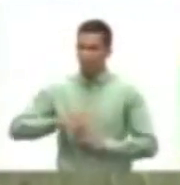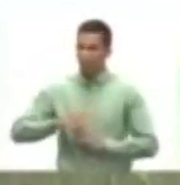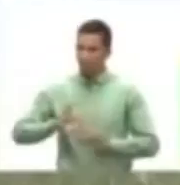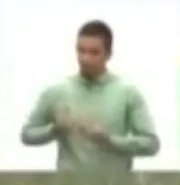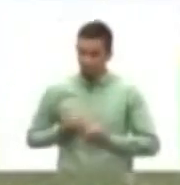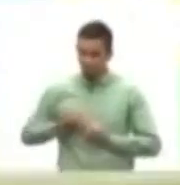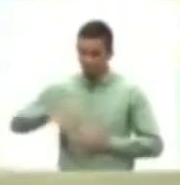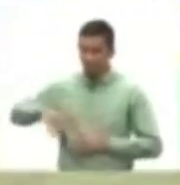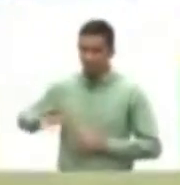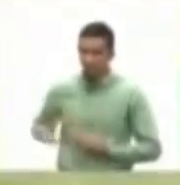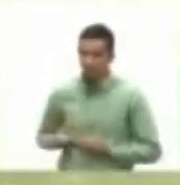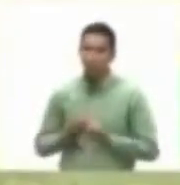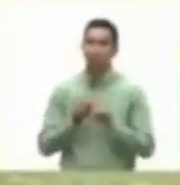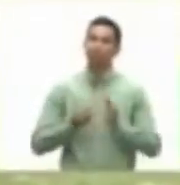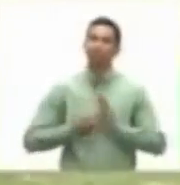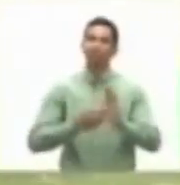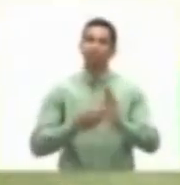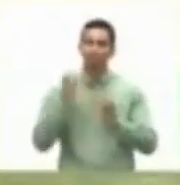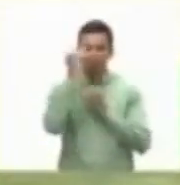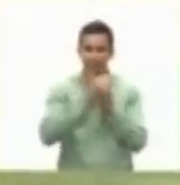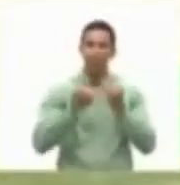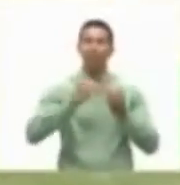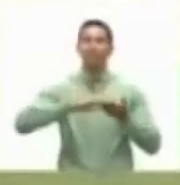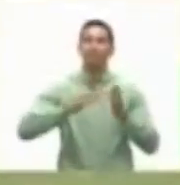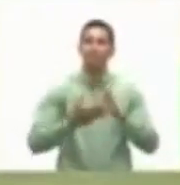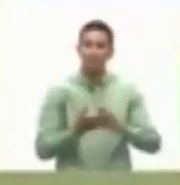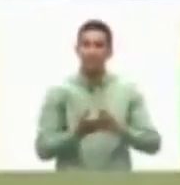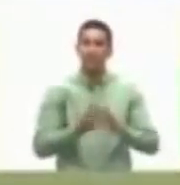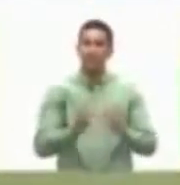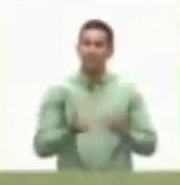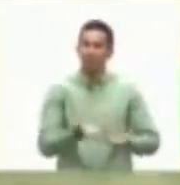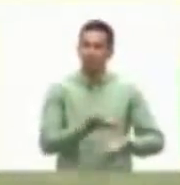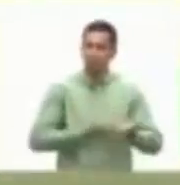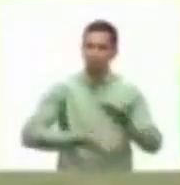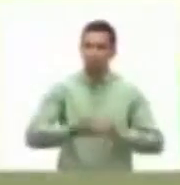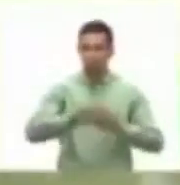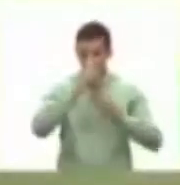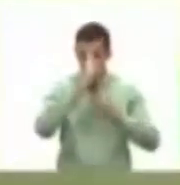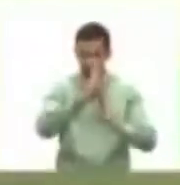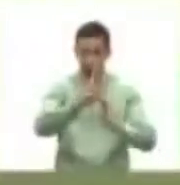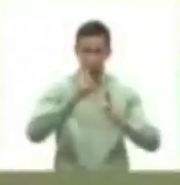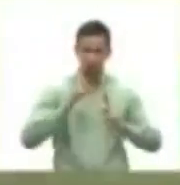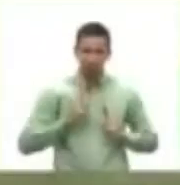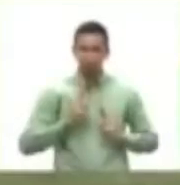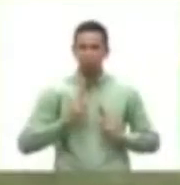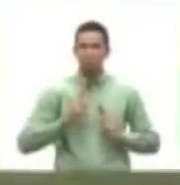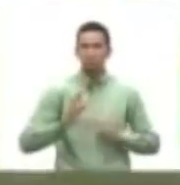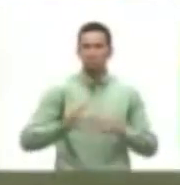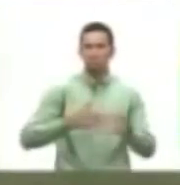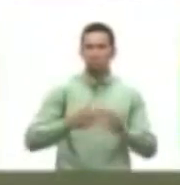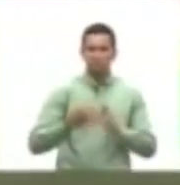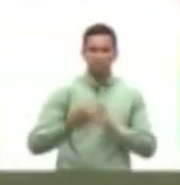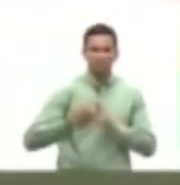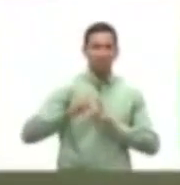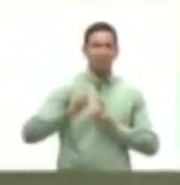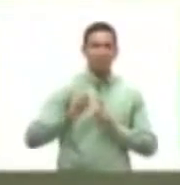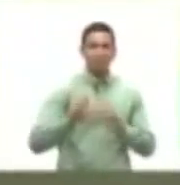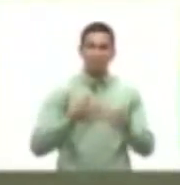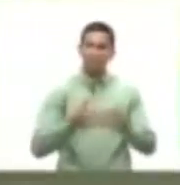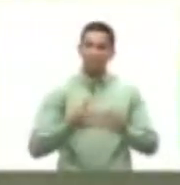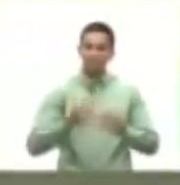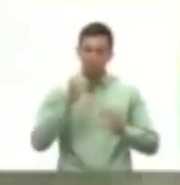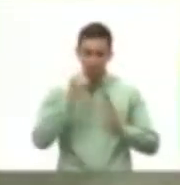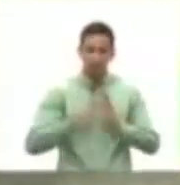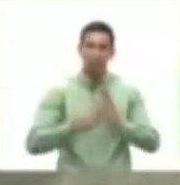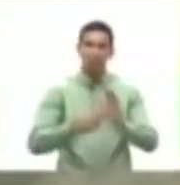través del fútbol, la mejor manera de convivir y respetar a los demás aceptando sus diferencias. Creando el torneo Sí por